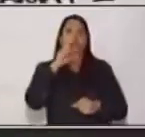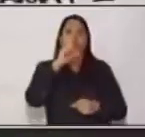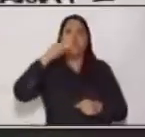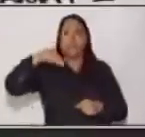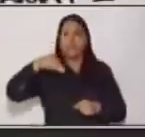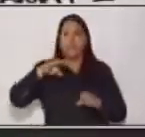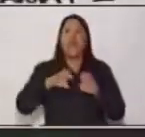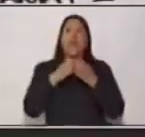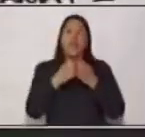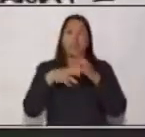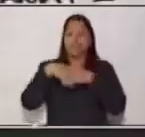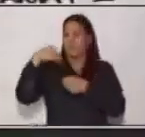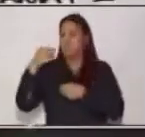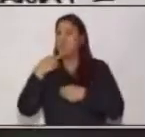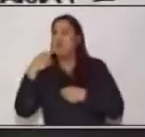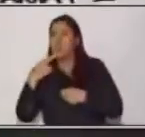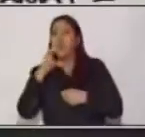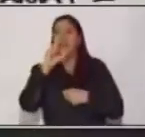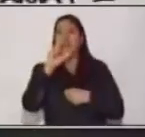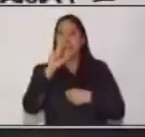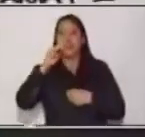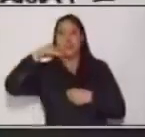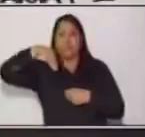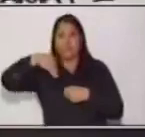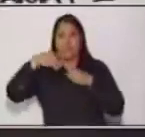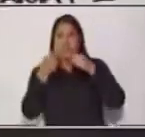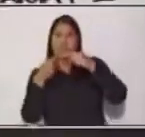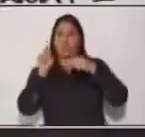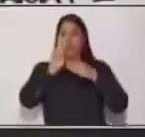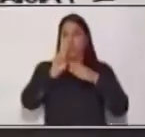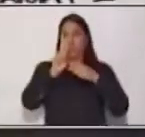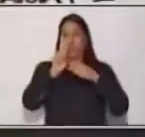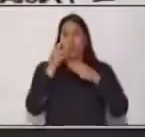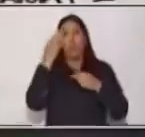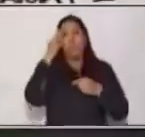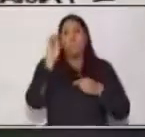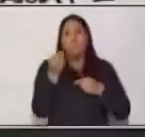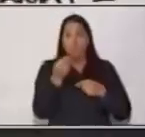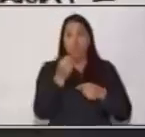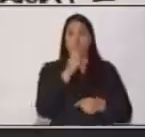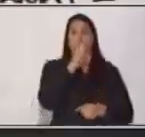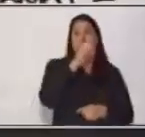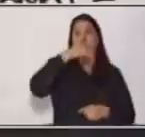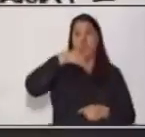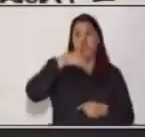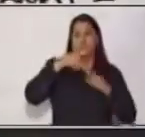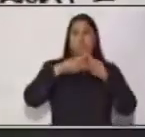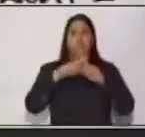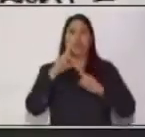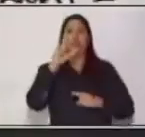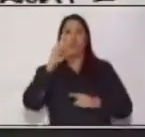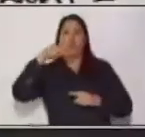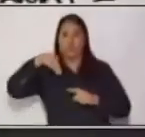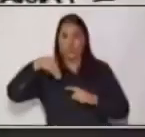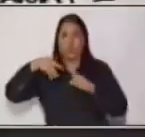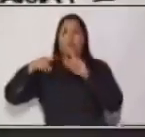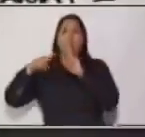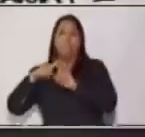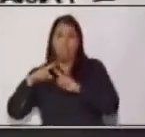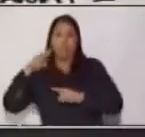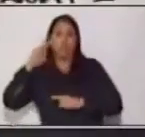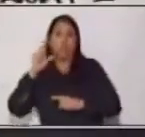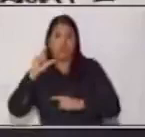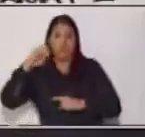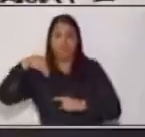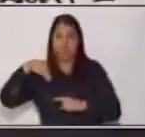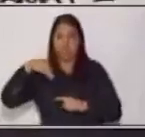tendríamos centímetros cúbicos, porque estaríamos multiplicando centímetros por centímetros por centímetros. En este caso vamos